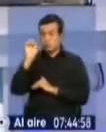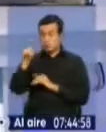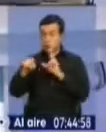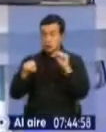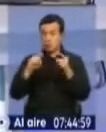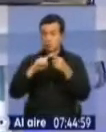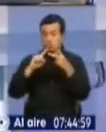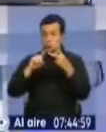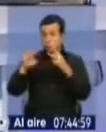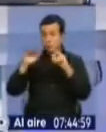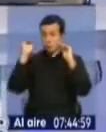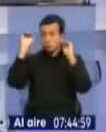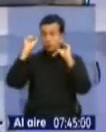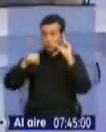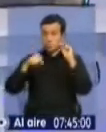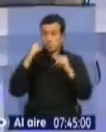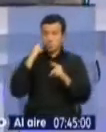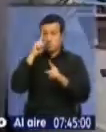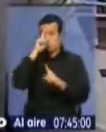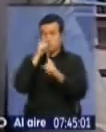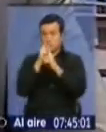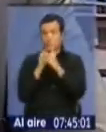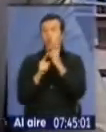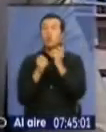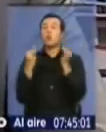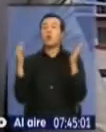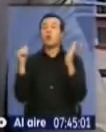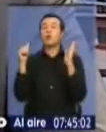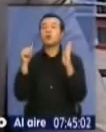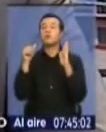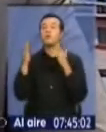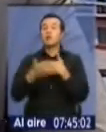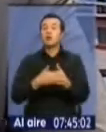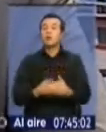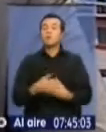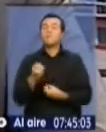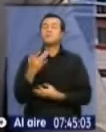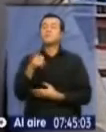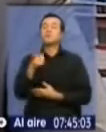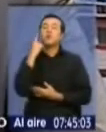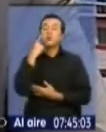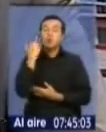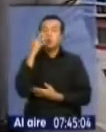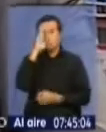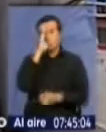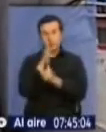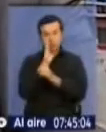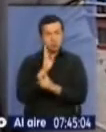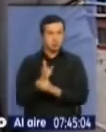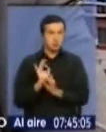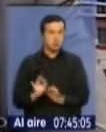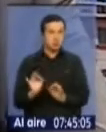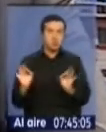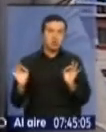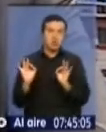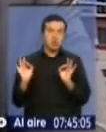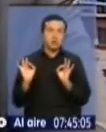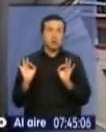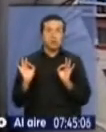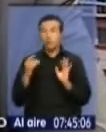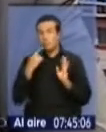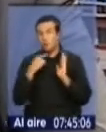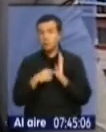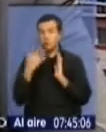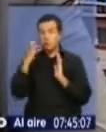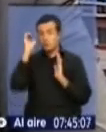usted maestría o no tiene? Eso es objetivo. ¿Cuántos artículos indexados tiene usted? Eso es objetivo, por ejemplo. Pero si a méritos le